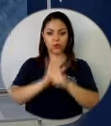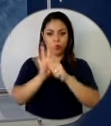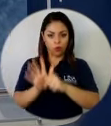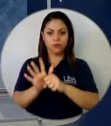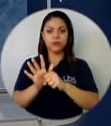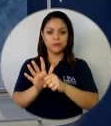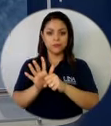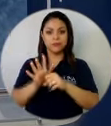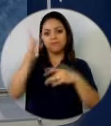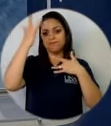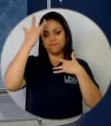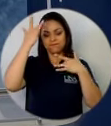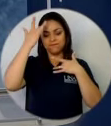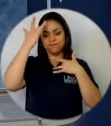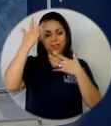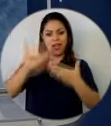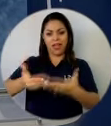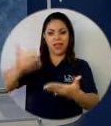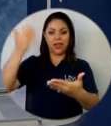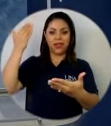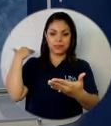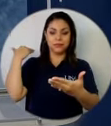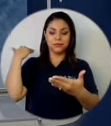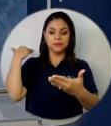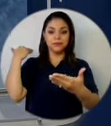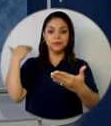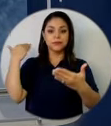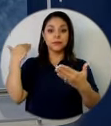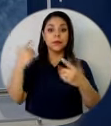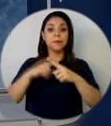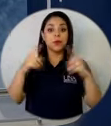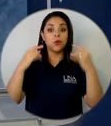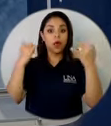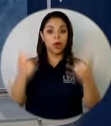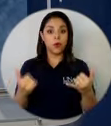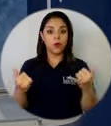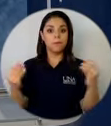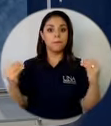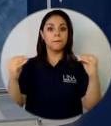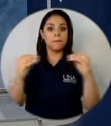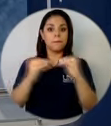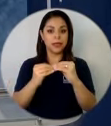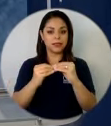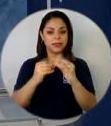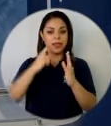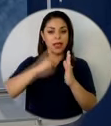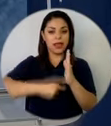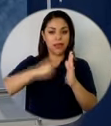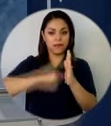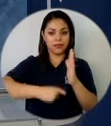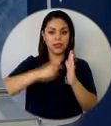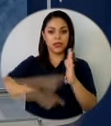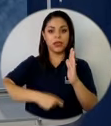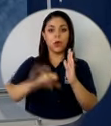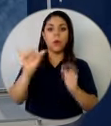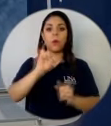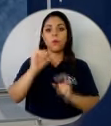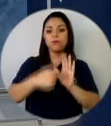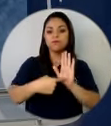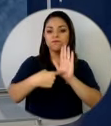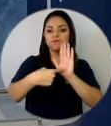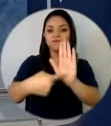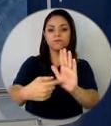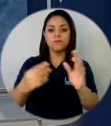de la enfermedad de la COVID-19 al mundo, se vinieron a agravar muchas de ellas o a evidenciar